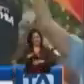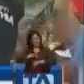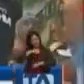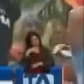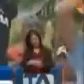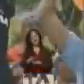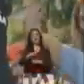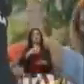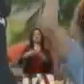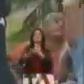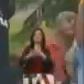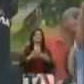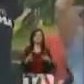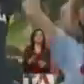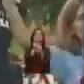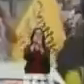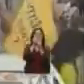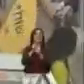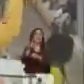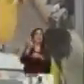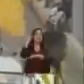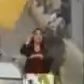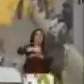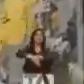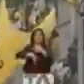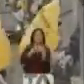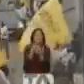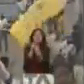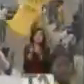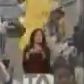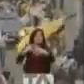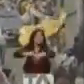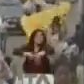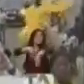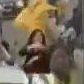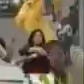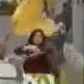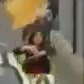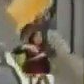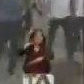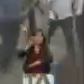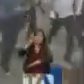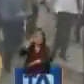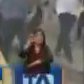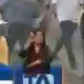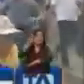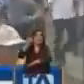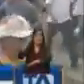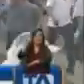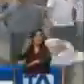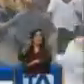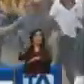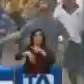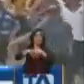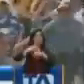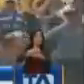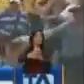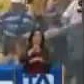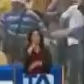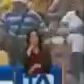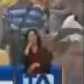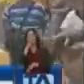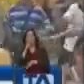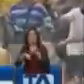temprano por la tarde se congregó con cientos de simpatizantes en la avenida barcelona de ahí con banderas y pitos recorrieron el puerto principal en